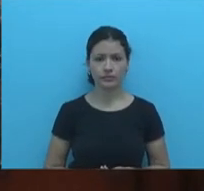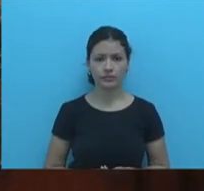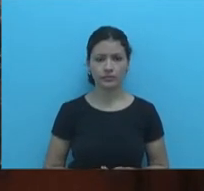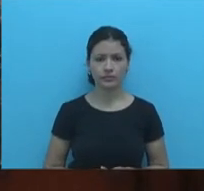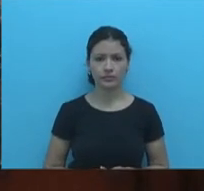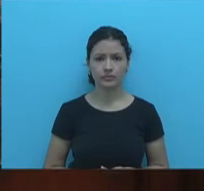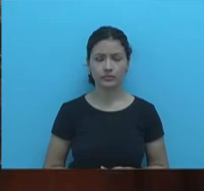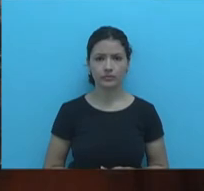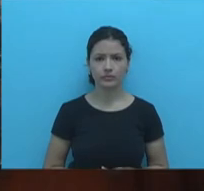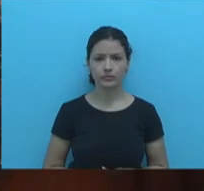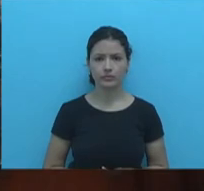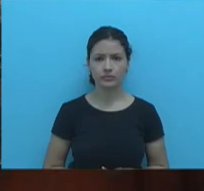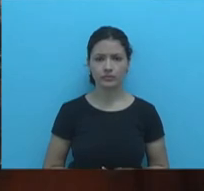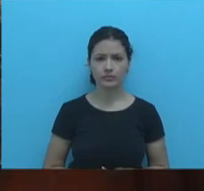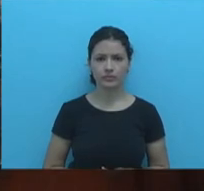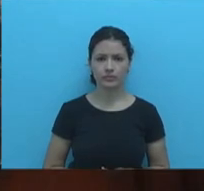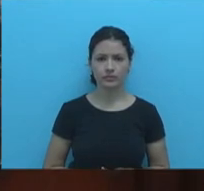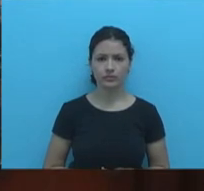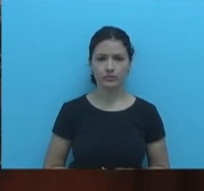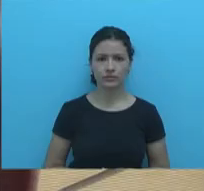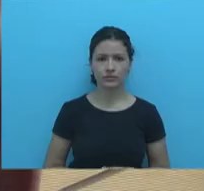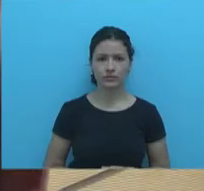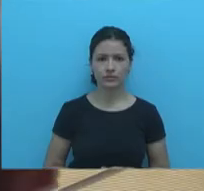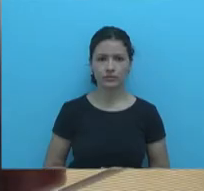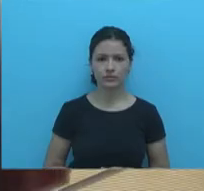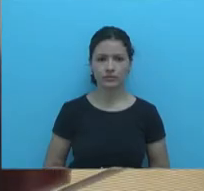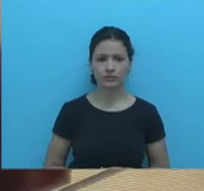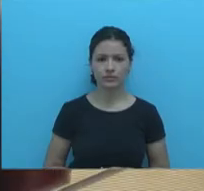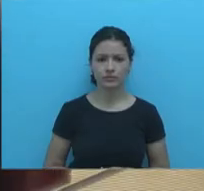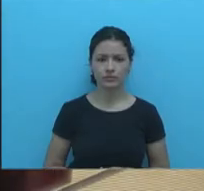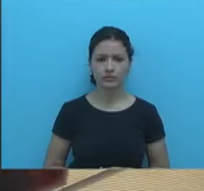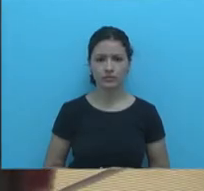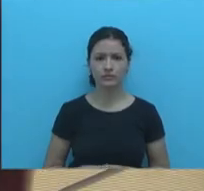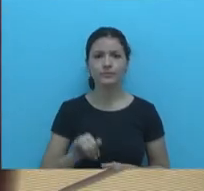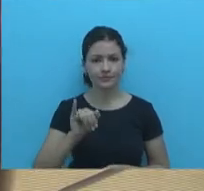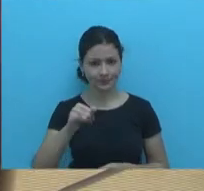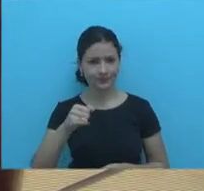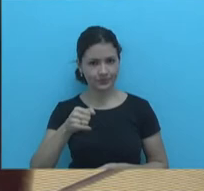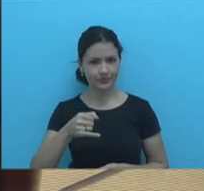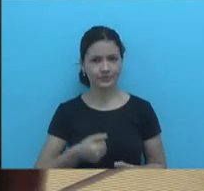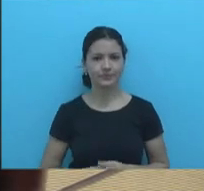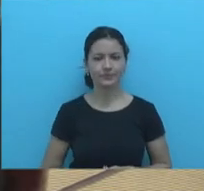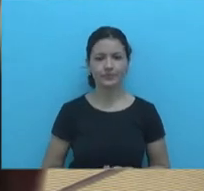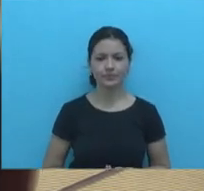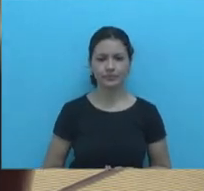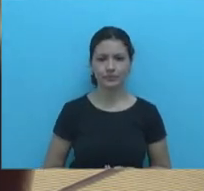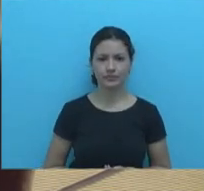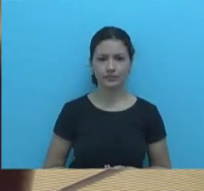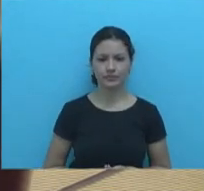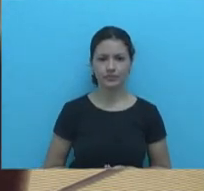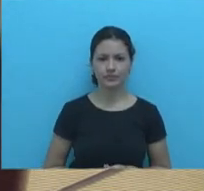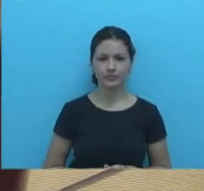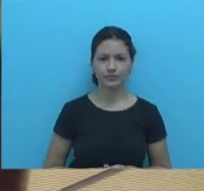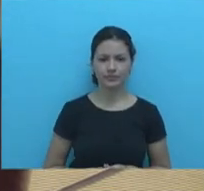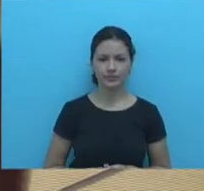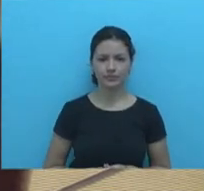proyecto. Sí, tiene la palabra el diputado. Estamos de acuerdo. Muy bien. Entonces,